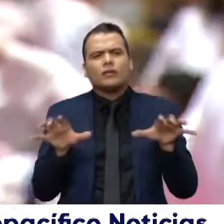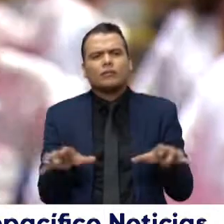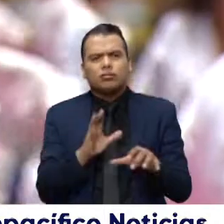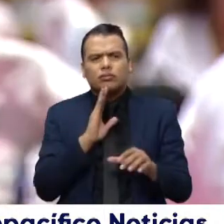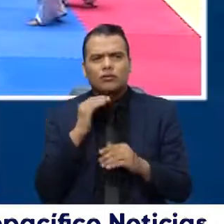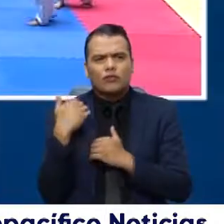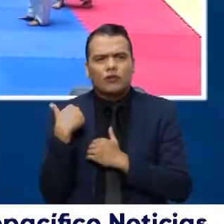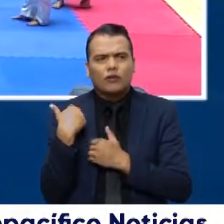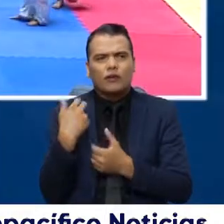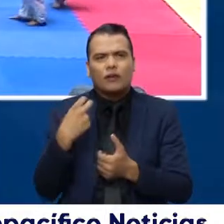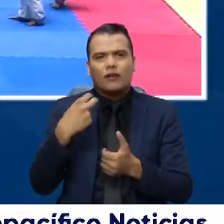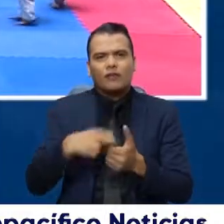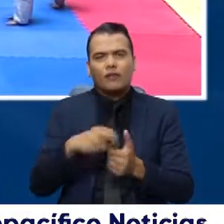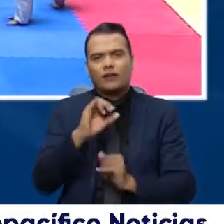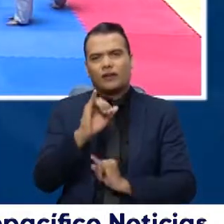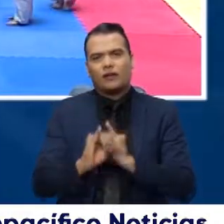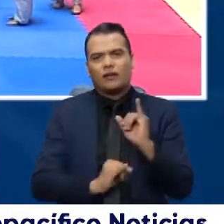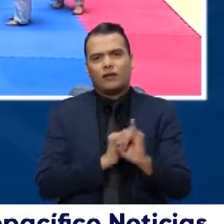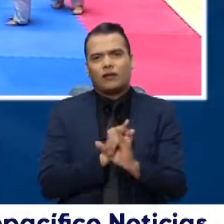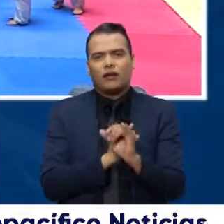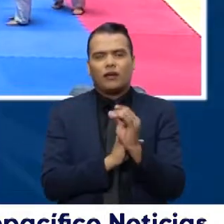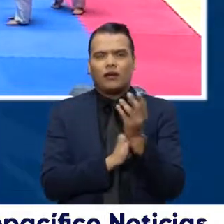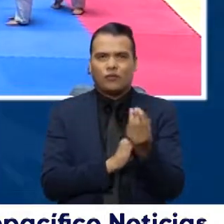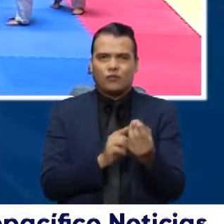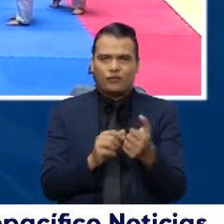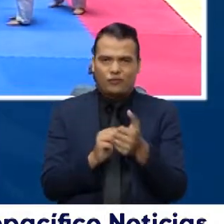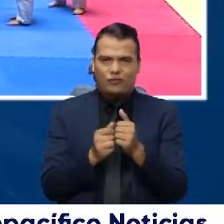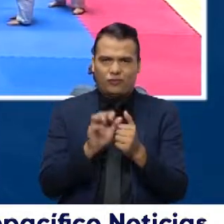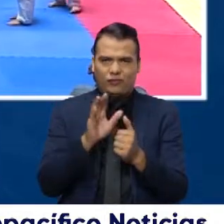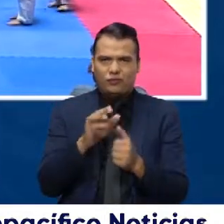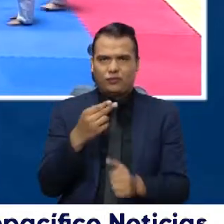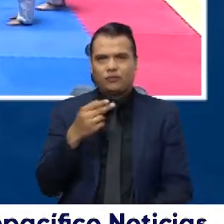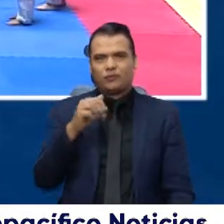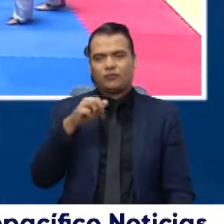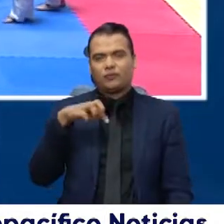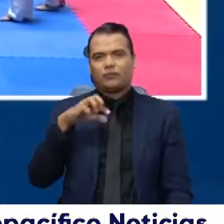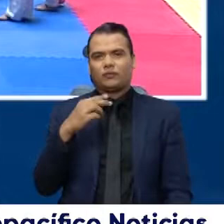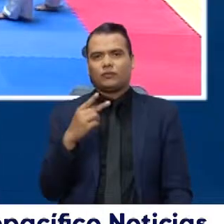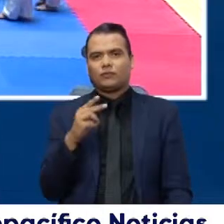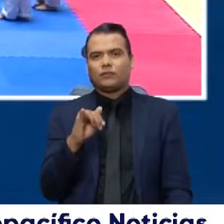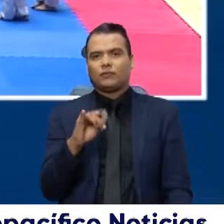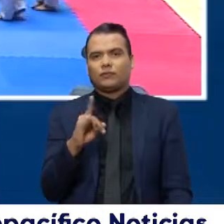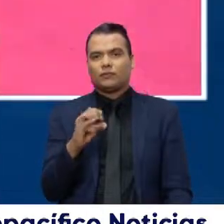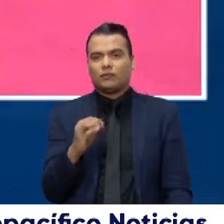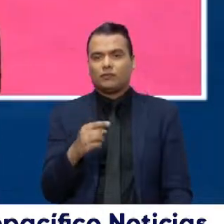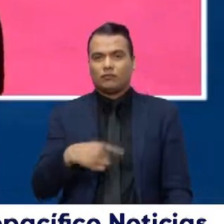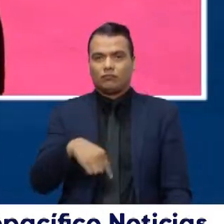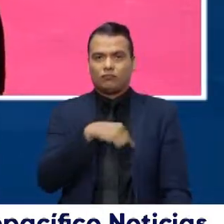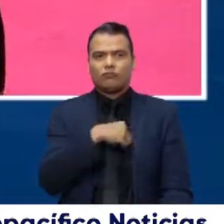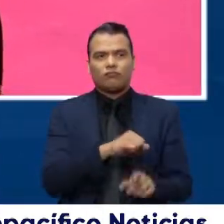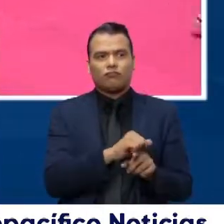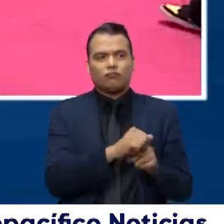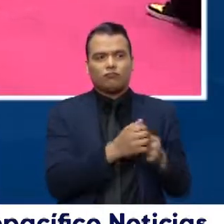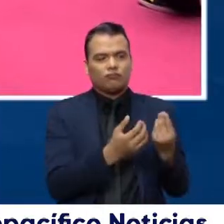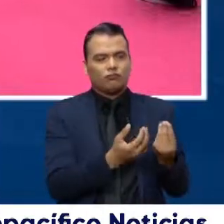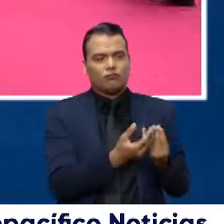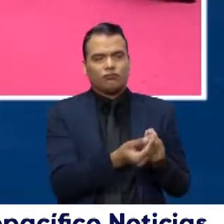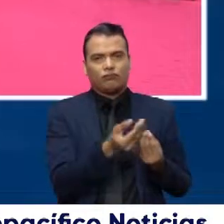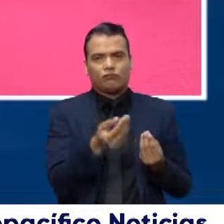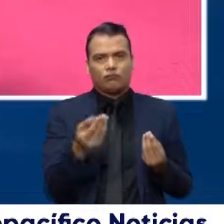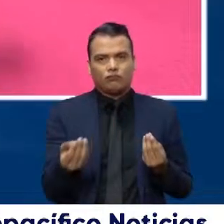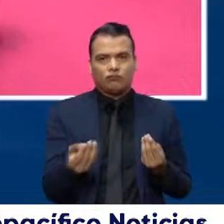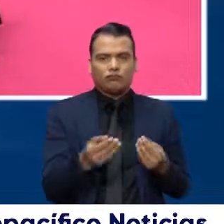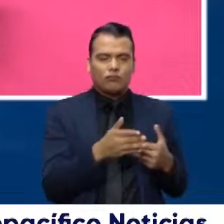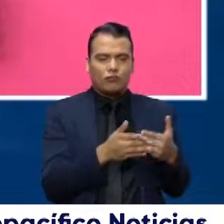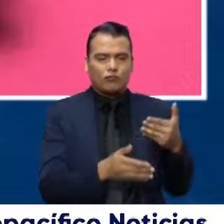la Federación Internacional de Hapkido. Aquí los trabajamos en estaciones y podemos trabajar las estaciones